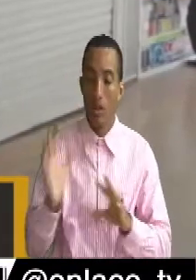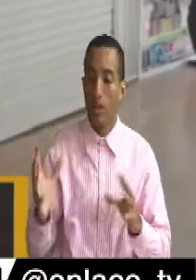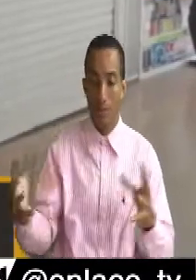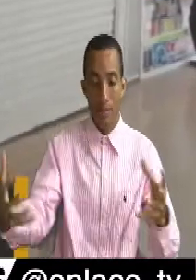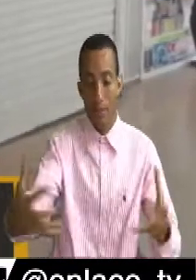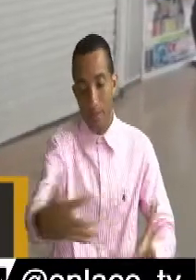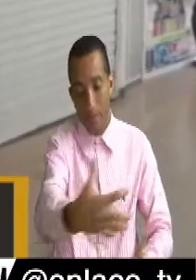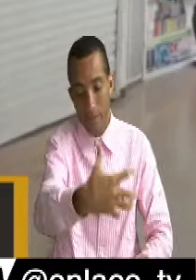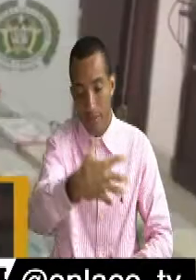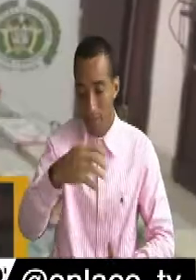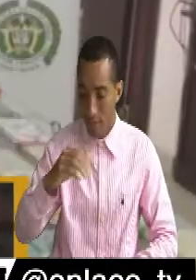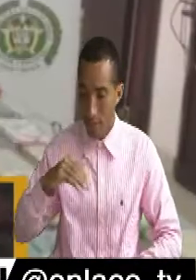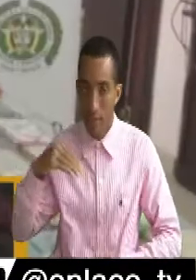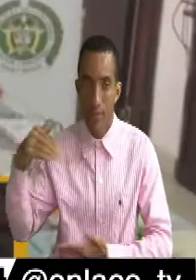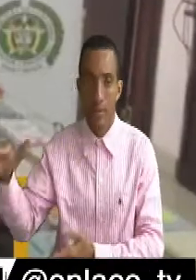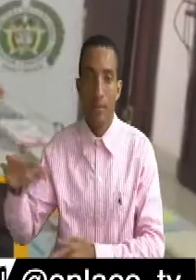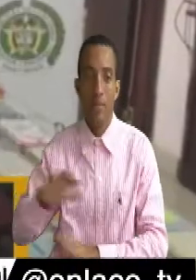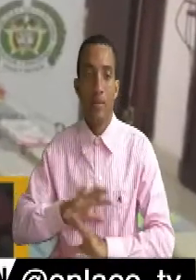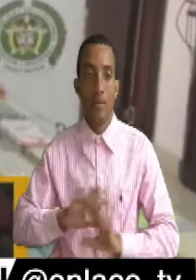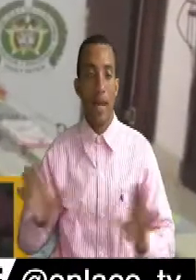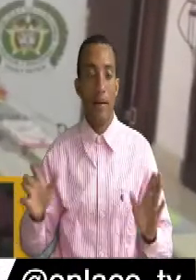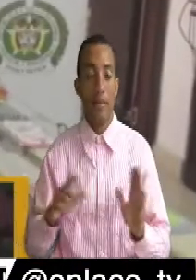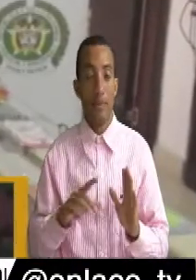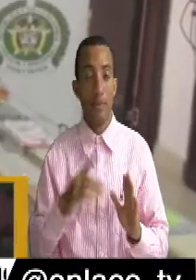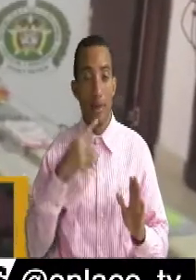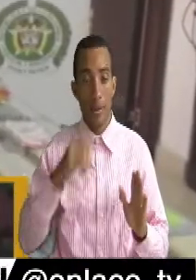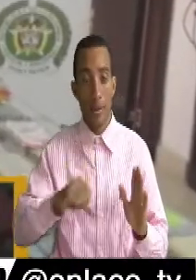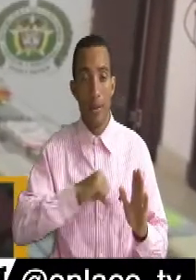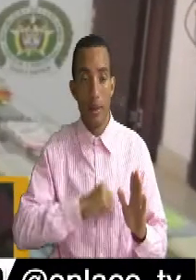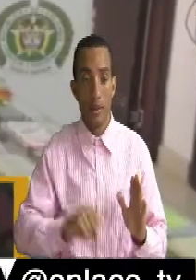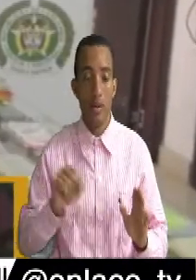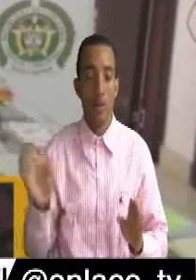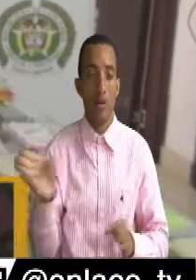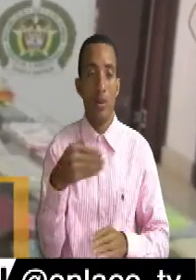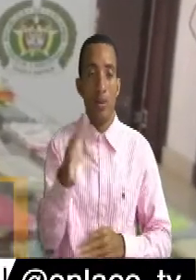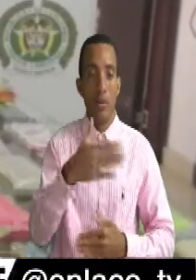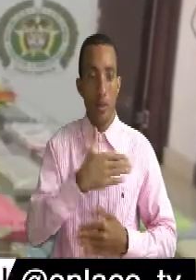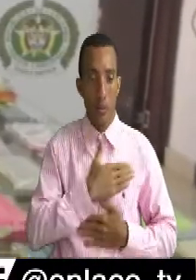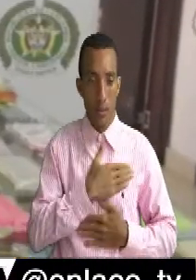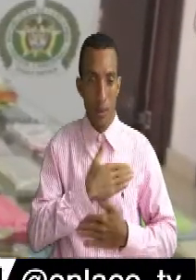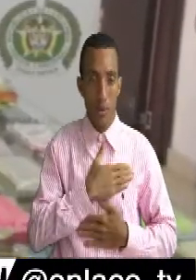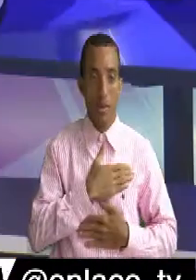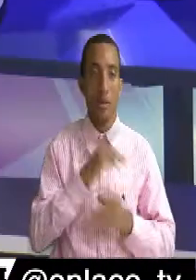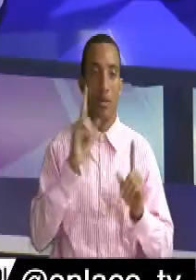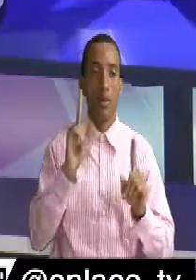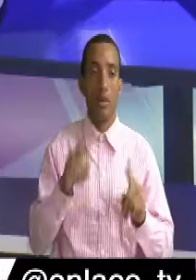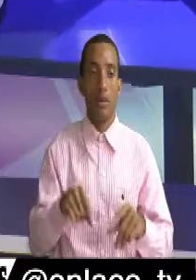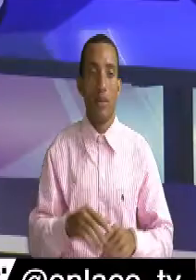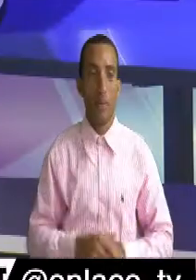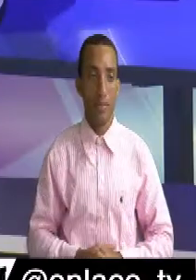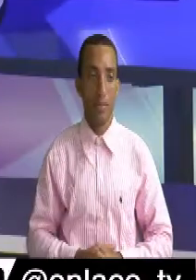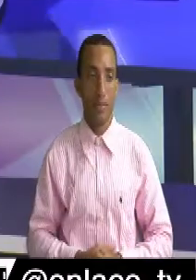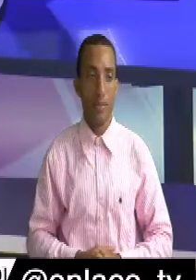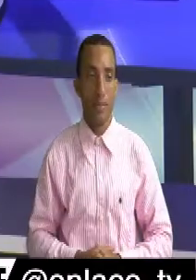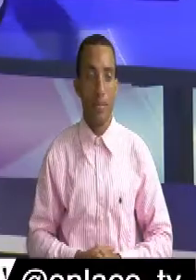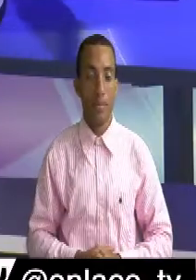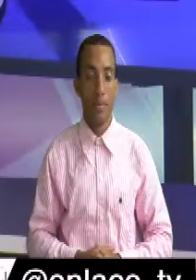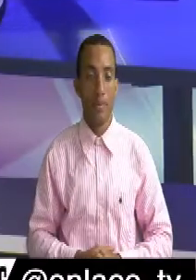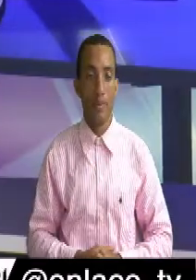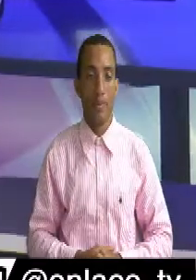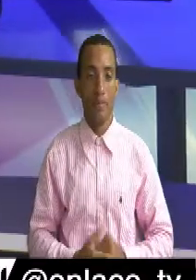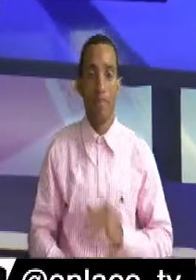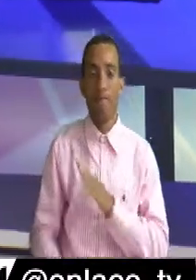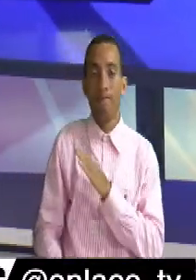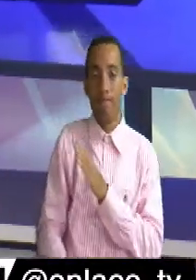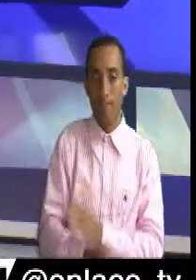de la Fiscalía por el delito de violación a los derechos patrimoniales de autor y derechos conexos. Seguimos llevando a nuestra